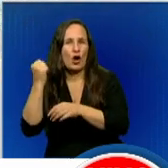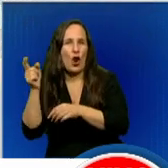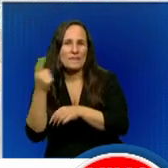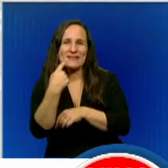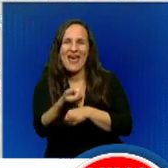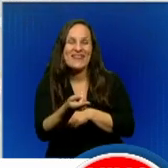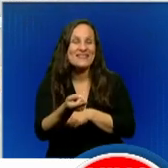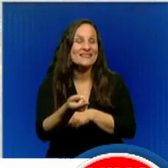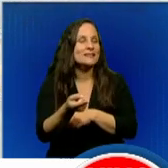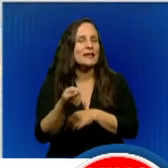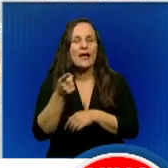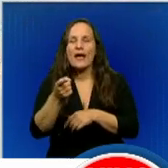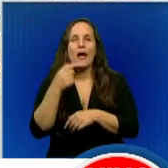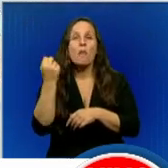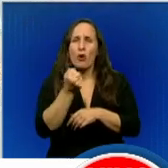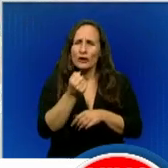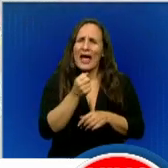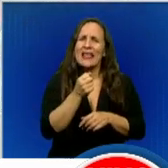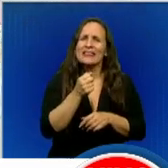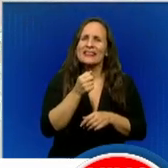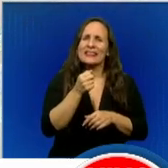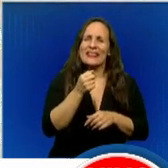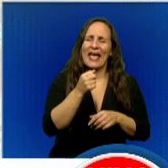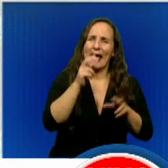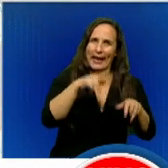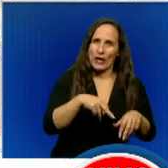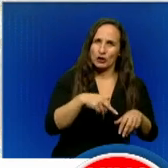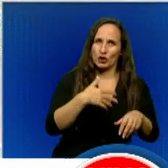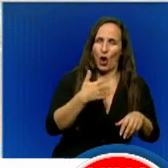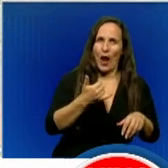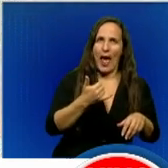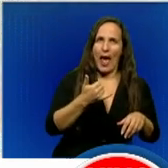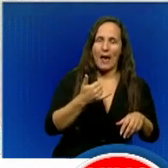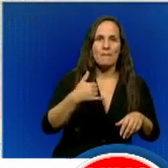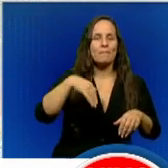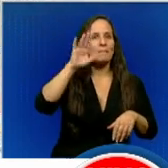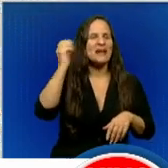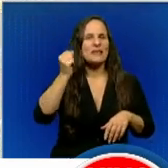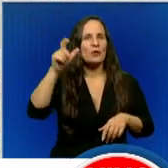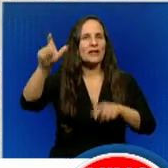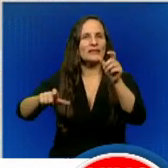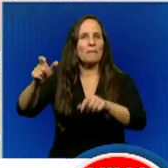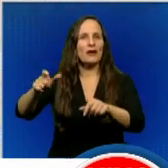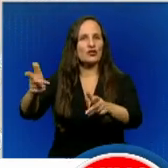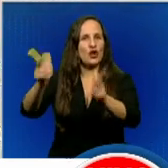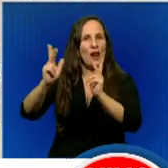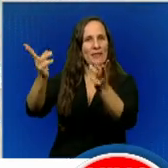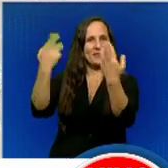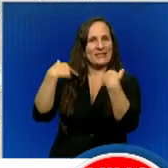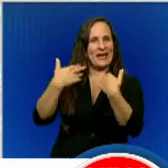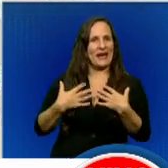importante tener razón pero más importante que te valen así que